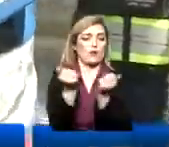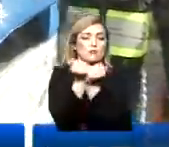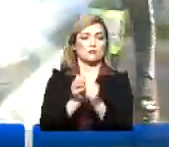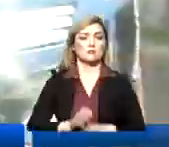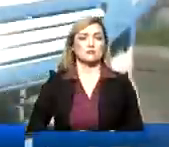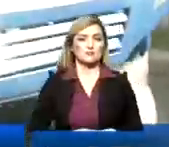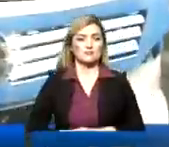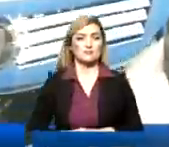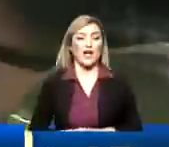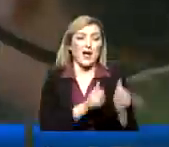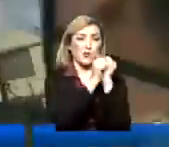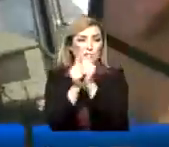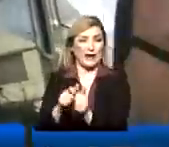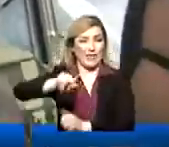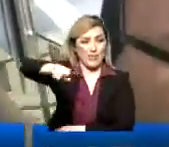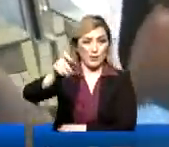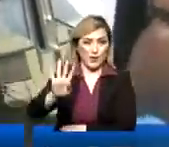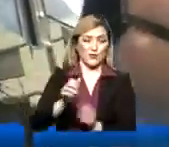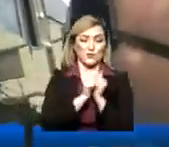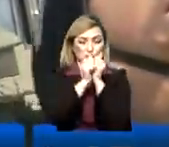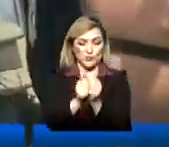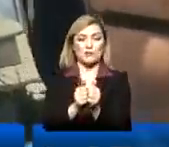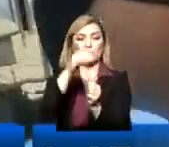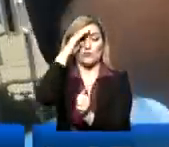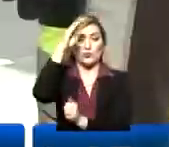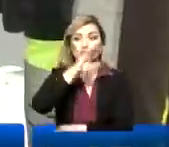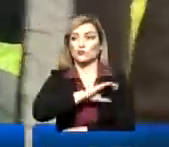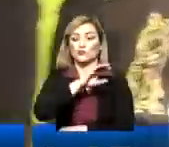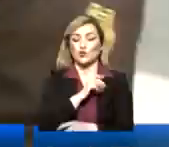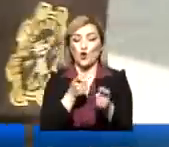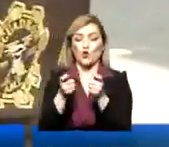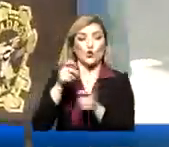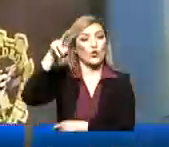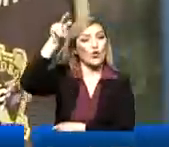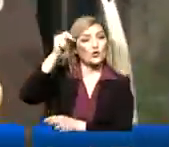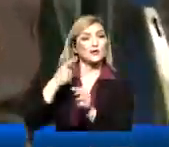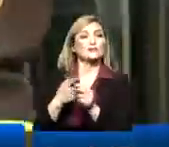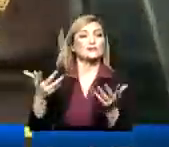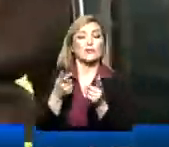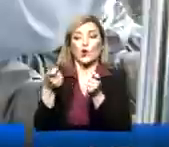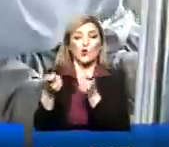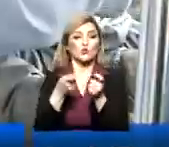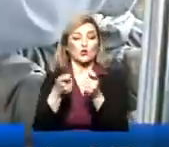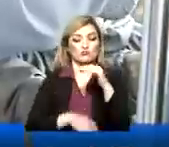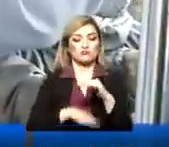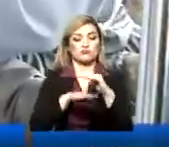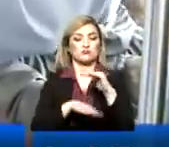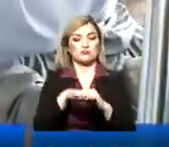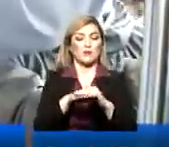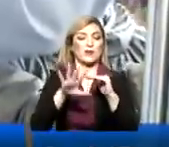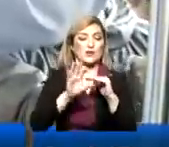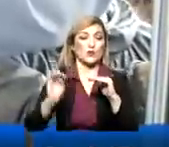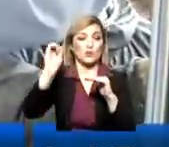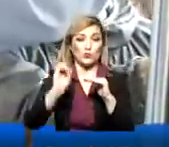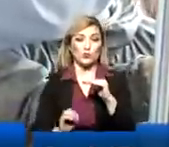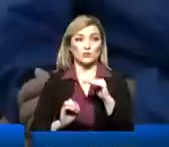Acompañamos a la Agencia Metropolitana de Tránsito a un operativo desarrollado en el norte de Quito sobre el control del aforo en el transporte público